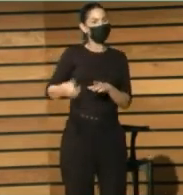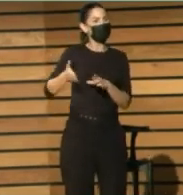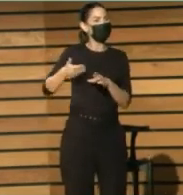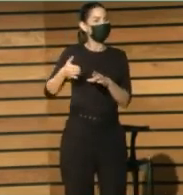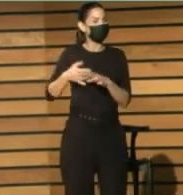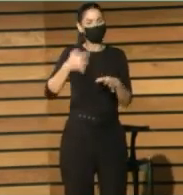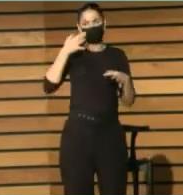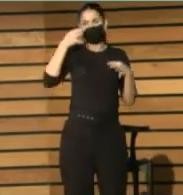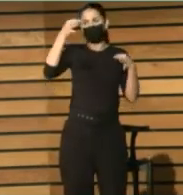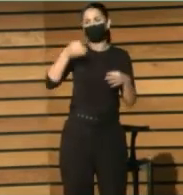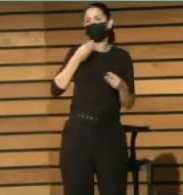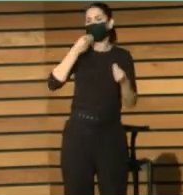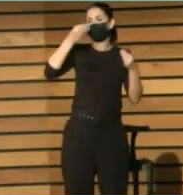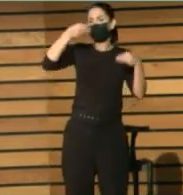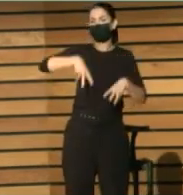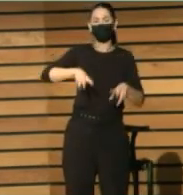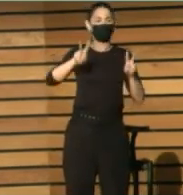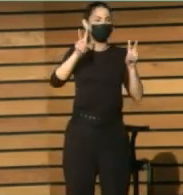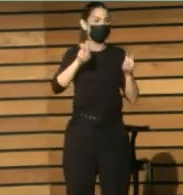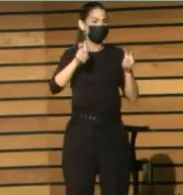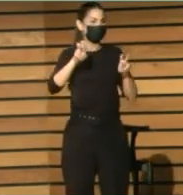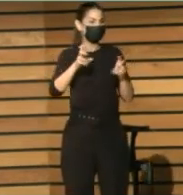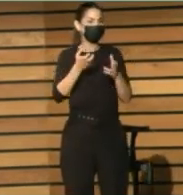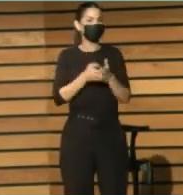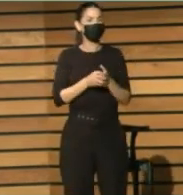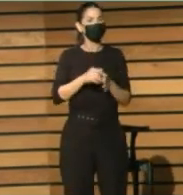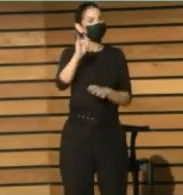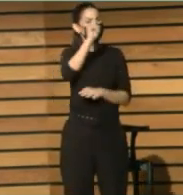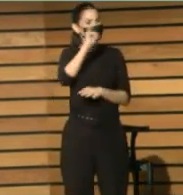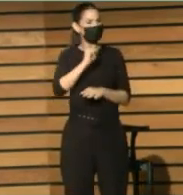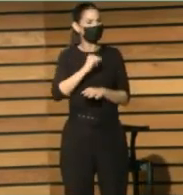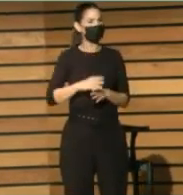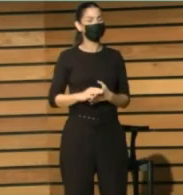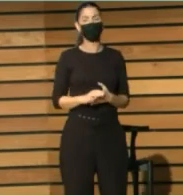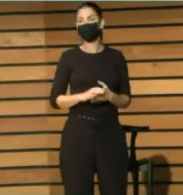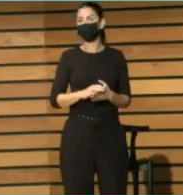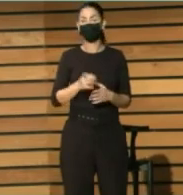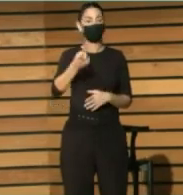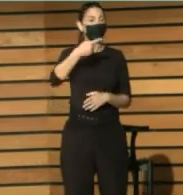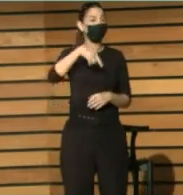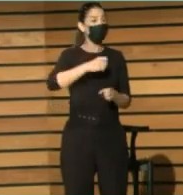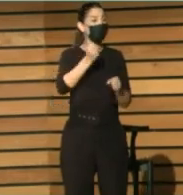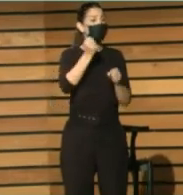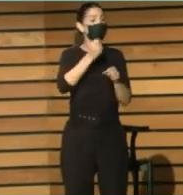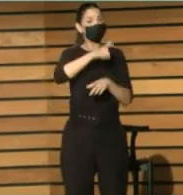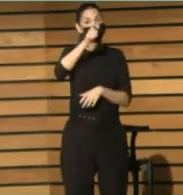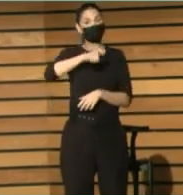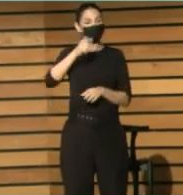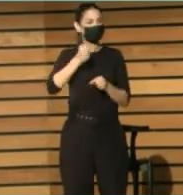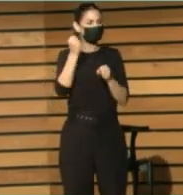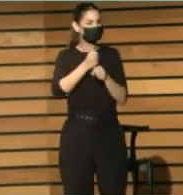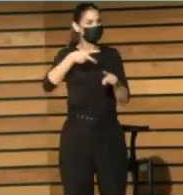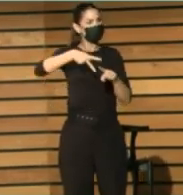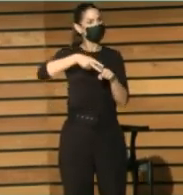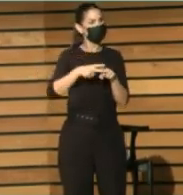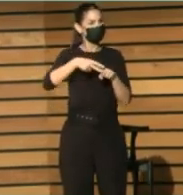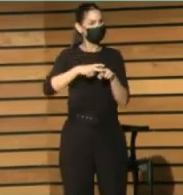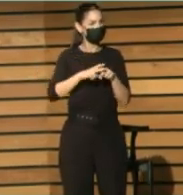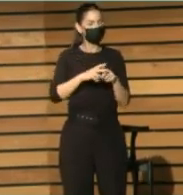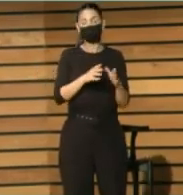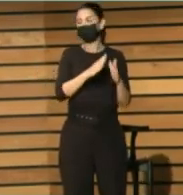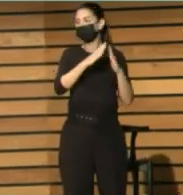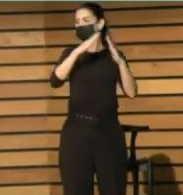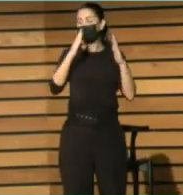las historias del cachorro o del Capitán Trueno, pedí a los carpinteros que trabajaban junto a mi casa, que me hicieran